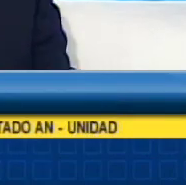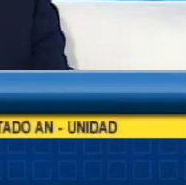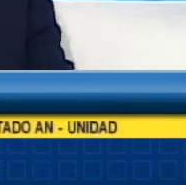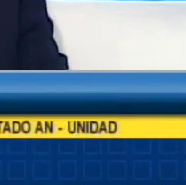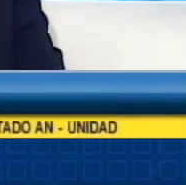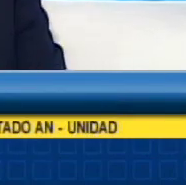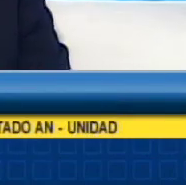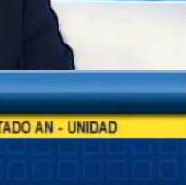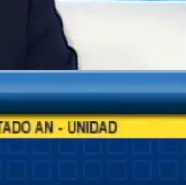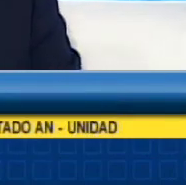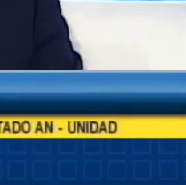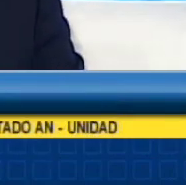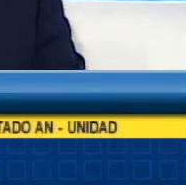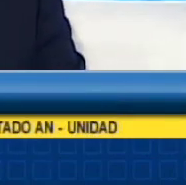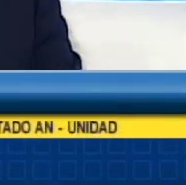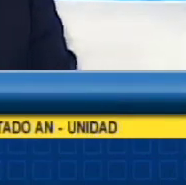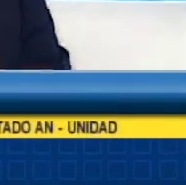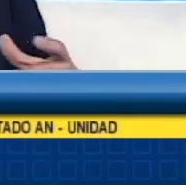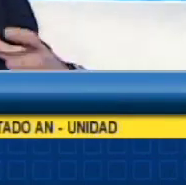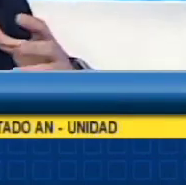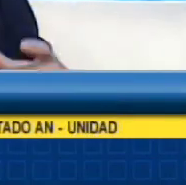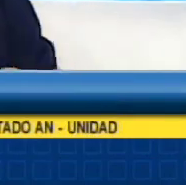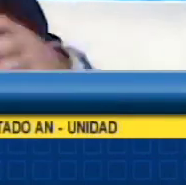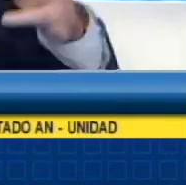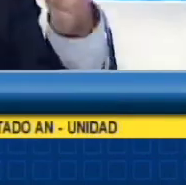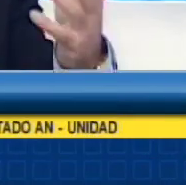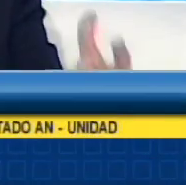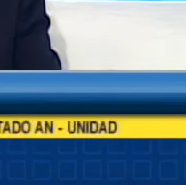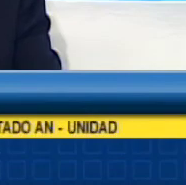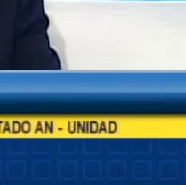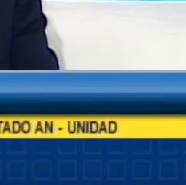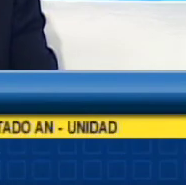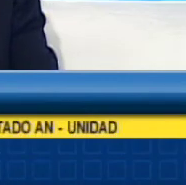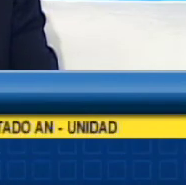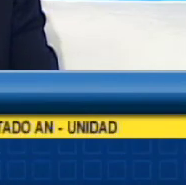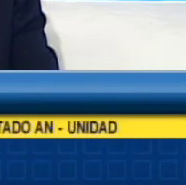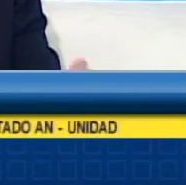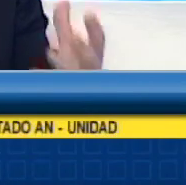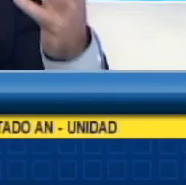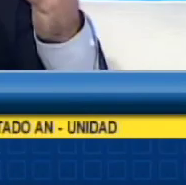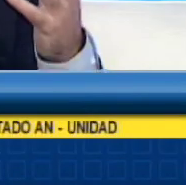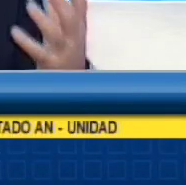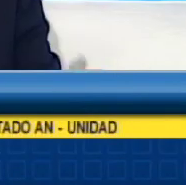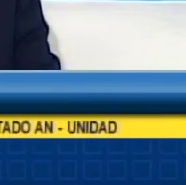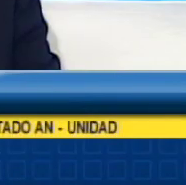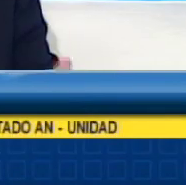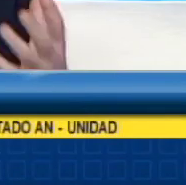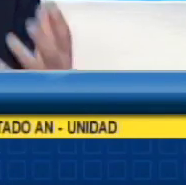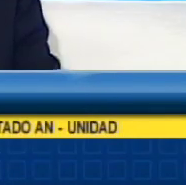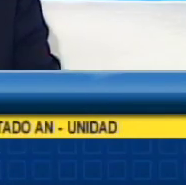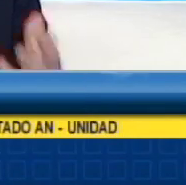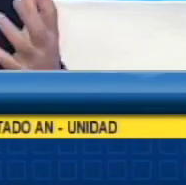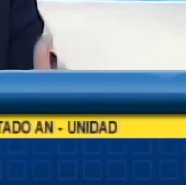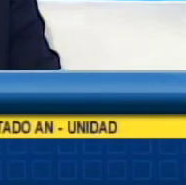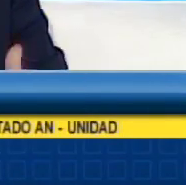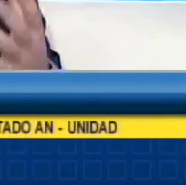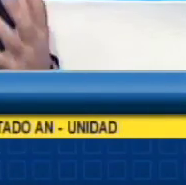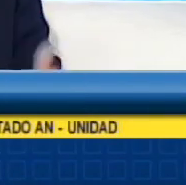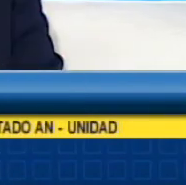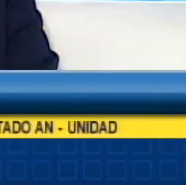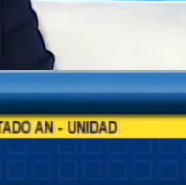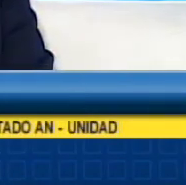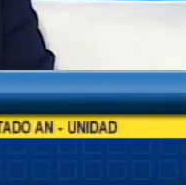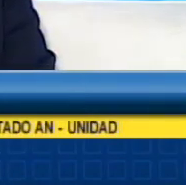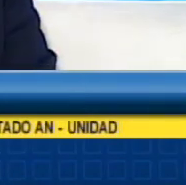que nosotros, en lugar de ser un país que todo lo tiene que comprar afuera, nosotros nos pongamos la meta real, concreta